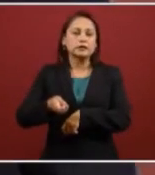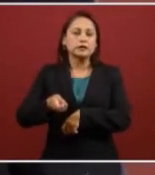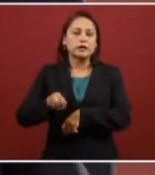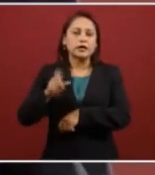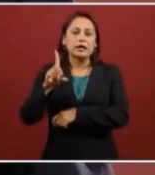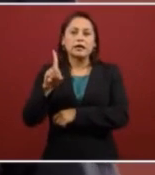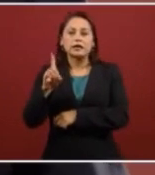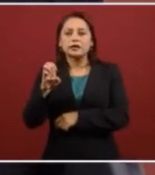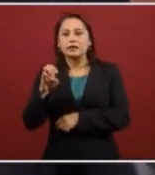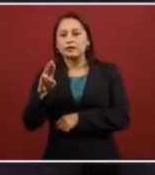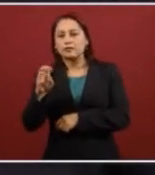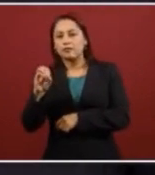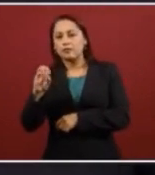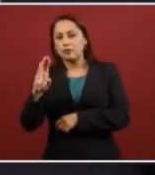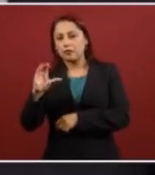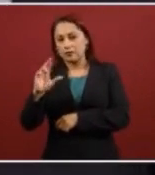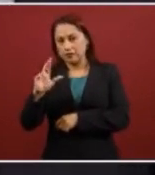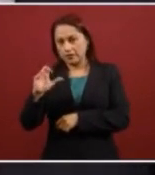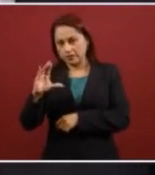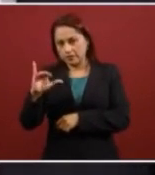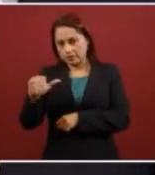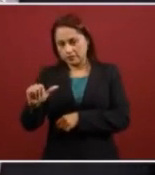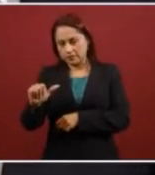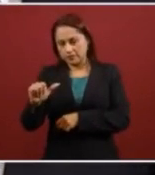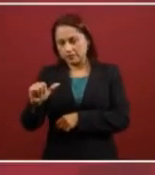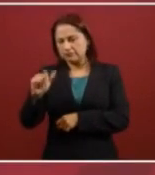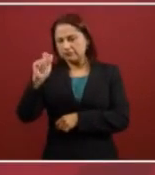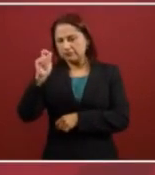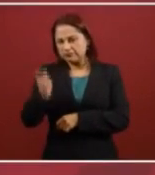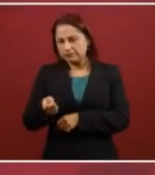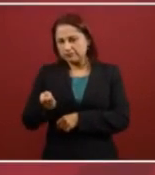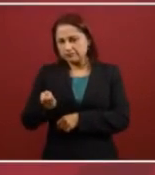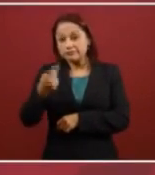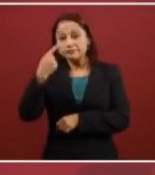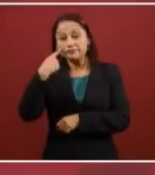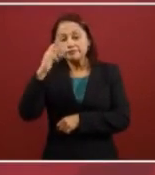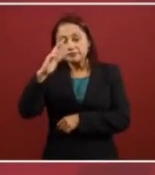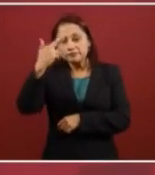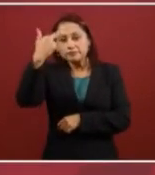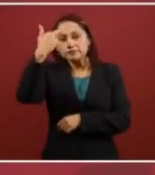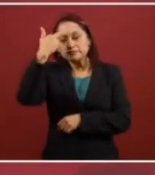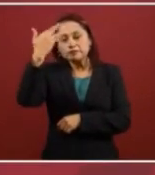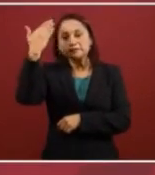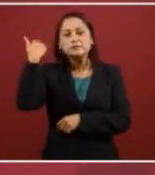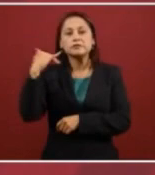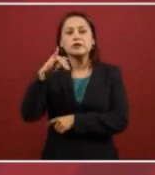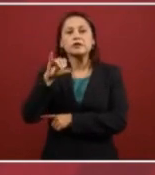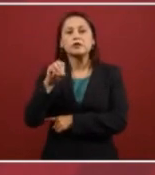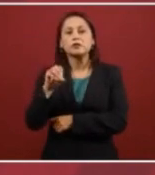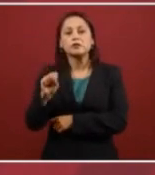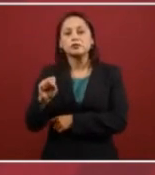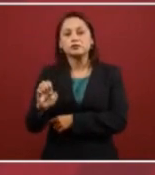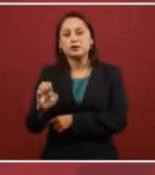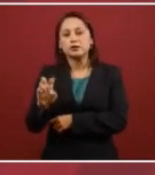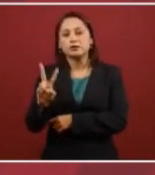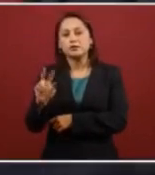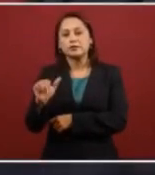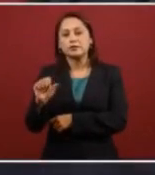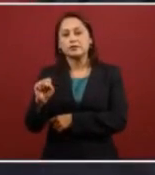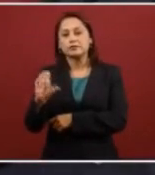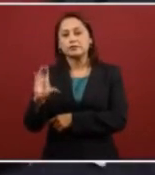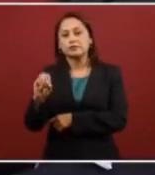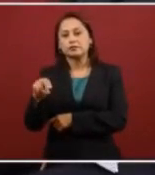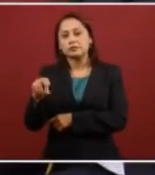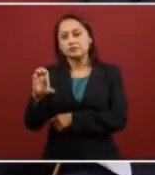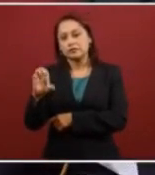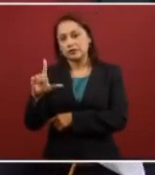Fíjense, imagine this. José Vasconcelos. José Vasconcelos